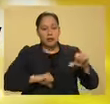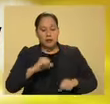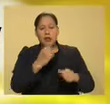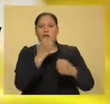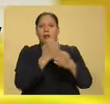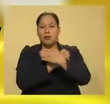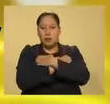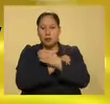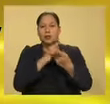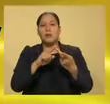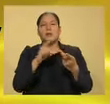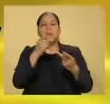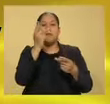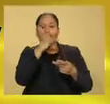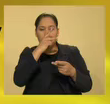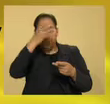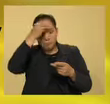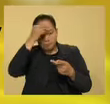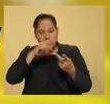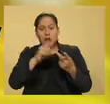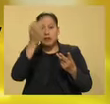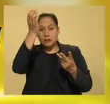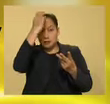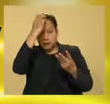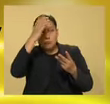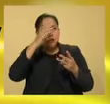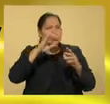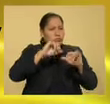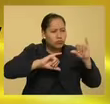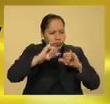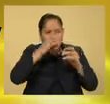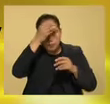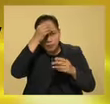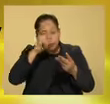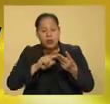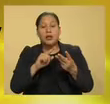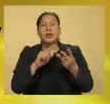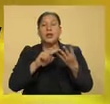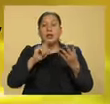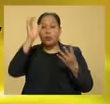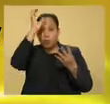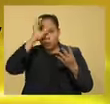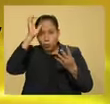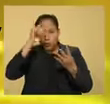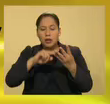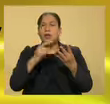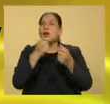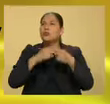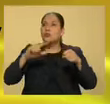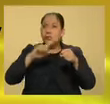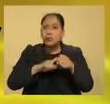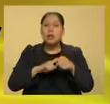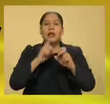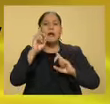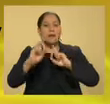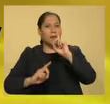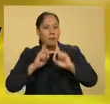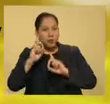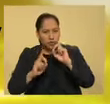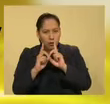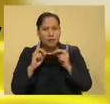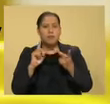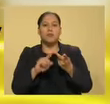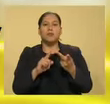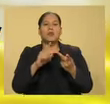pedagógicas, científicas, culturales, tecnológicas, ya me cansé, sociales, deportivas,